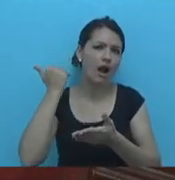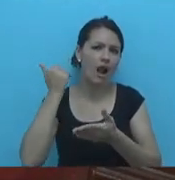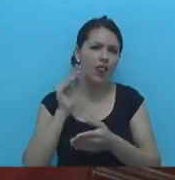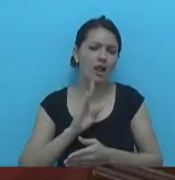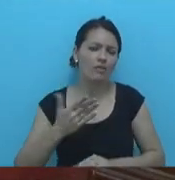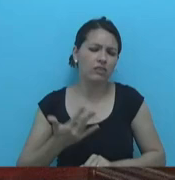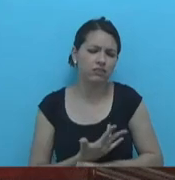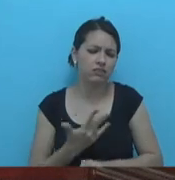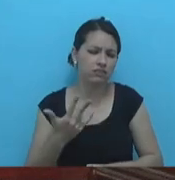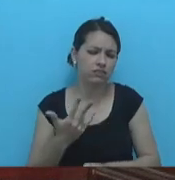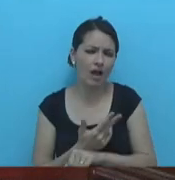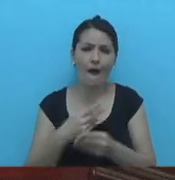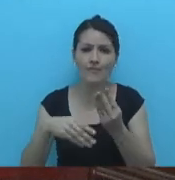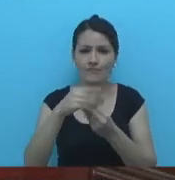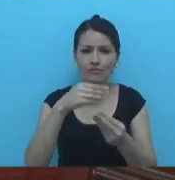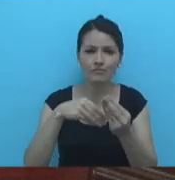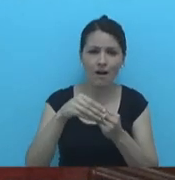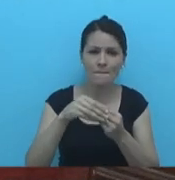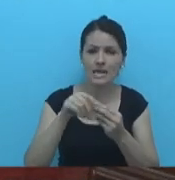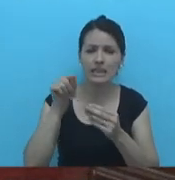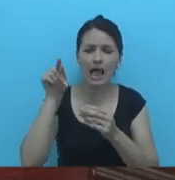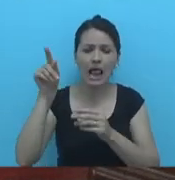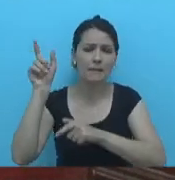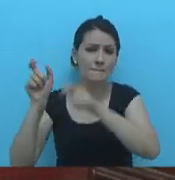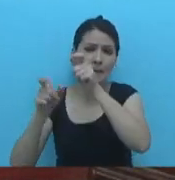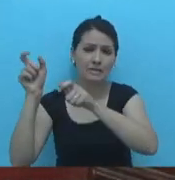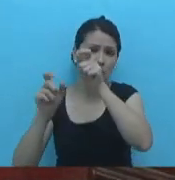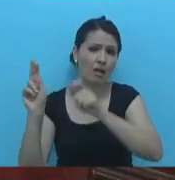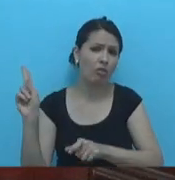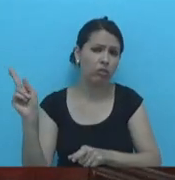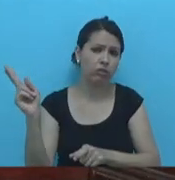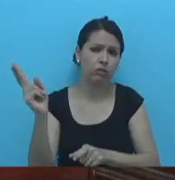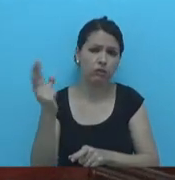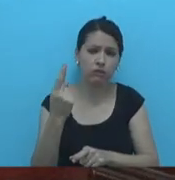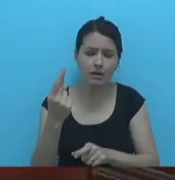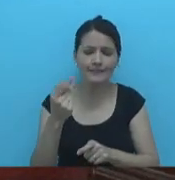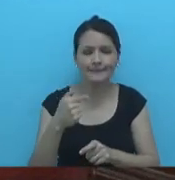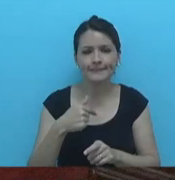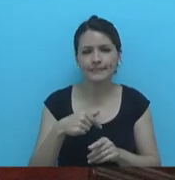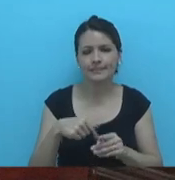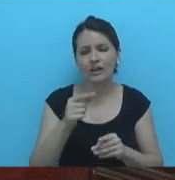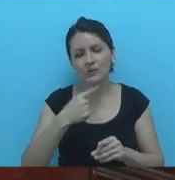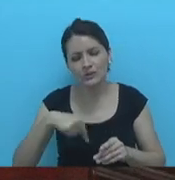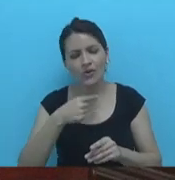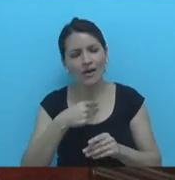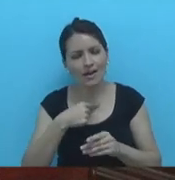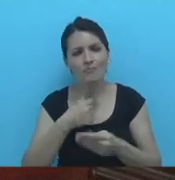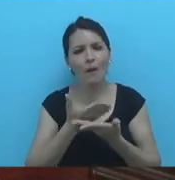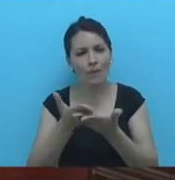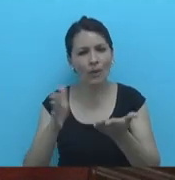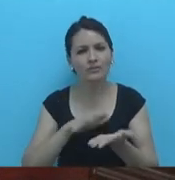víctimas esta tragedia, sin perjuicio de la investigación judicial en marcha que determinará las